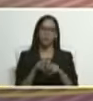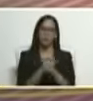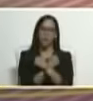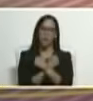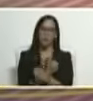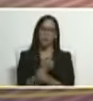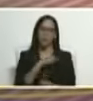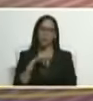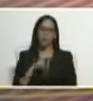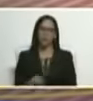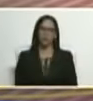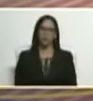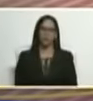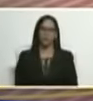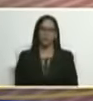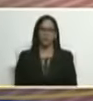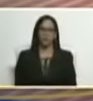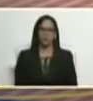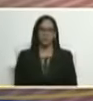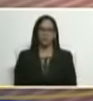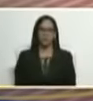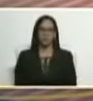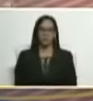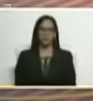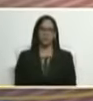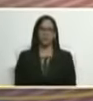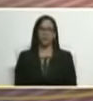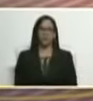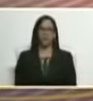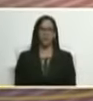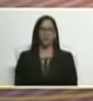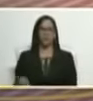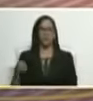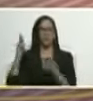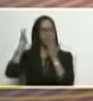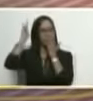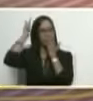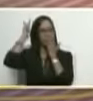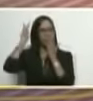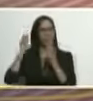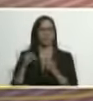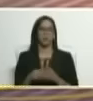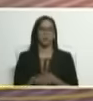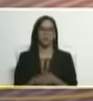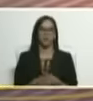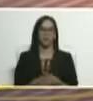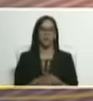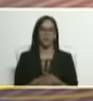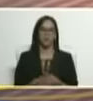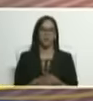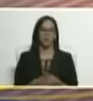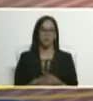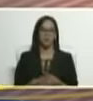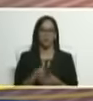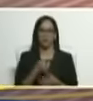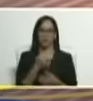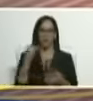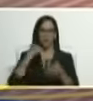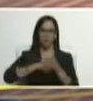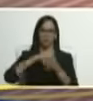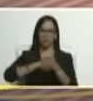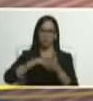por lo nuestro, por Guaycaipuro, por Callaurima,